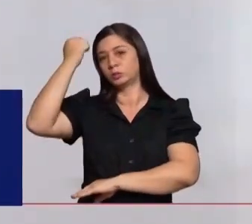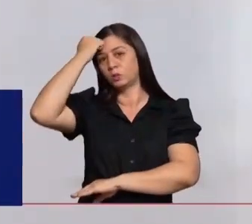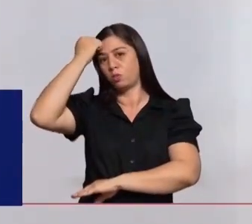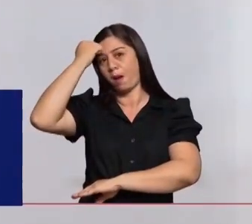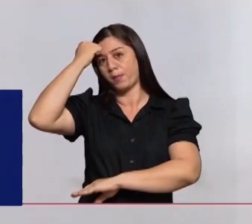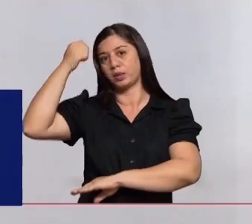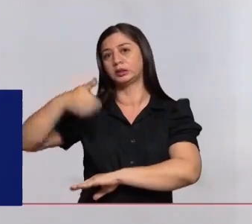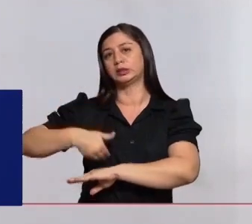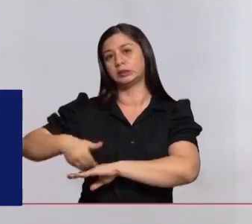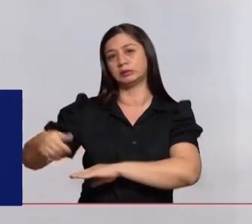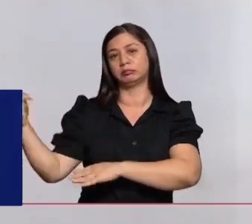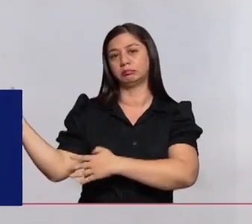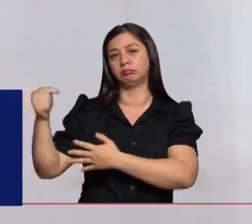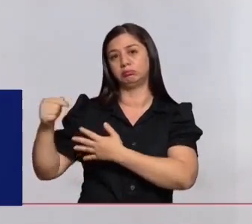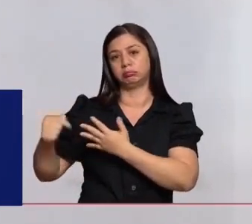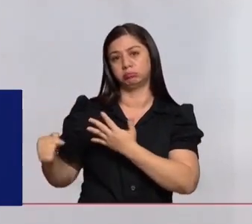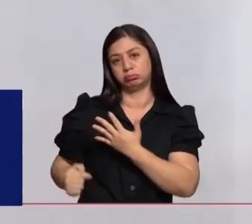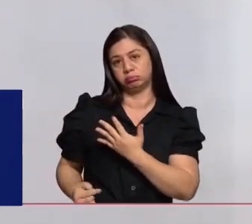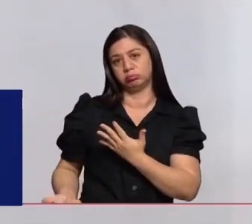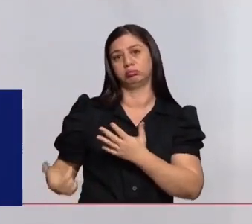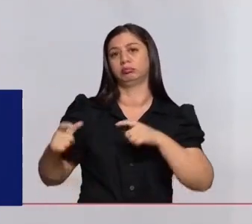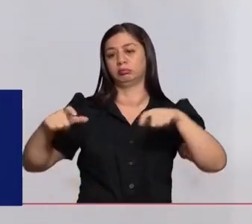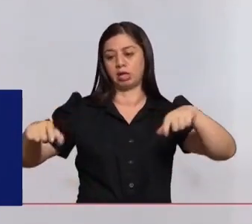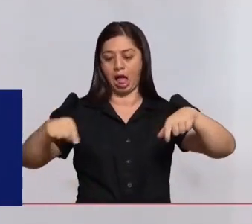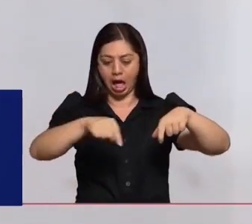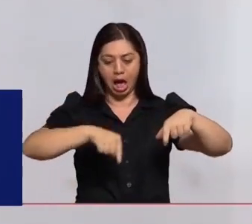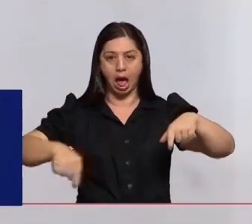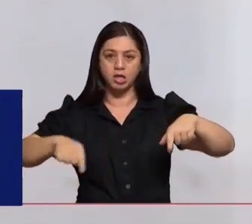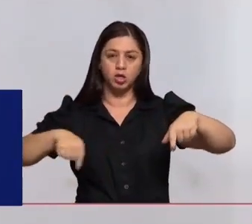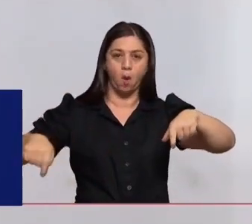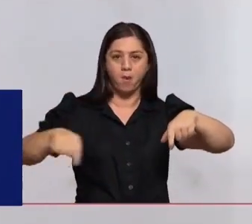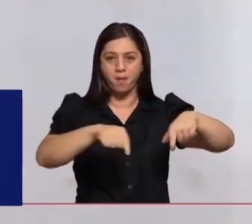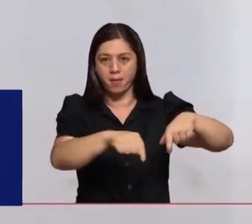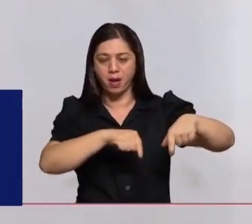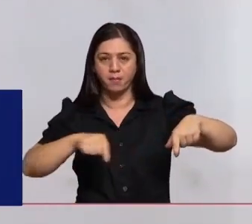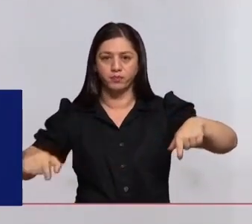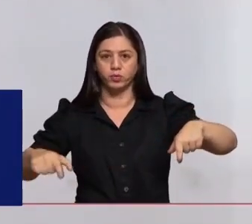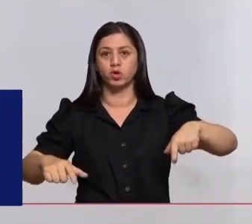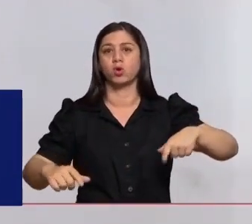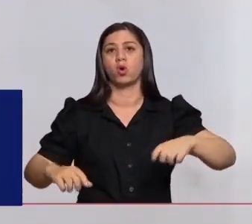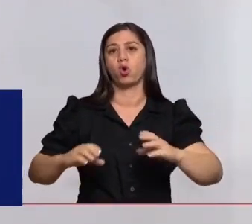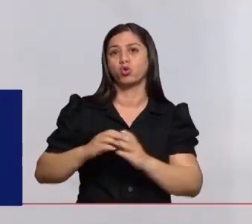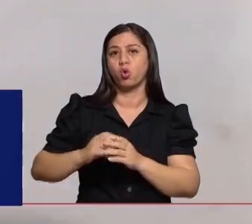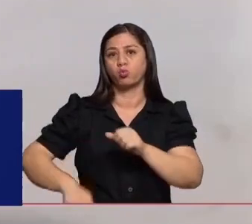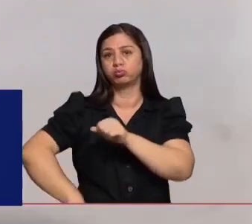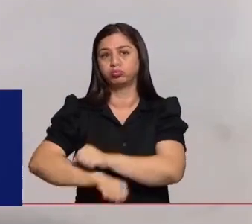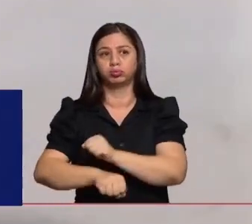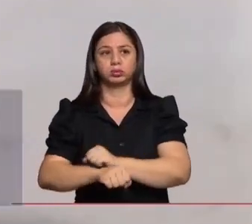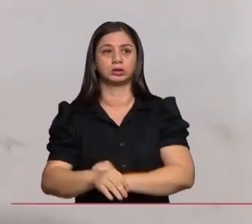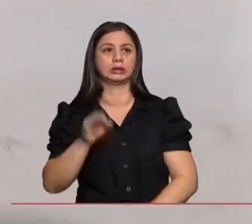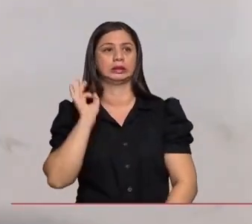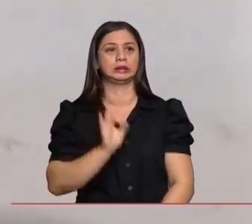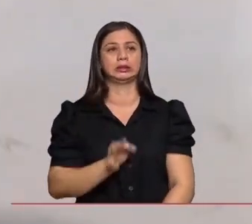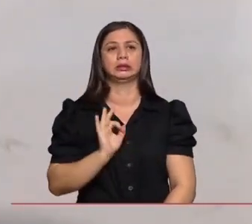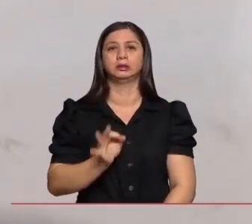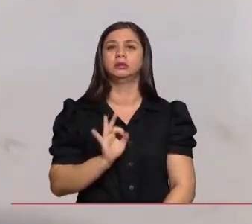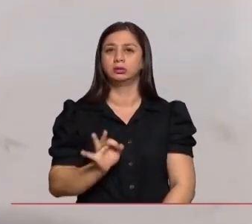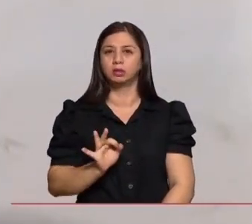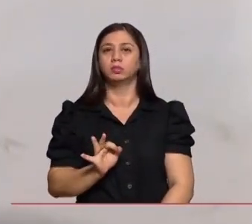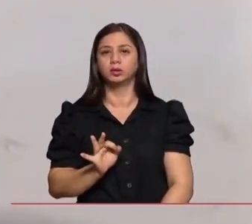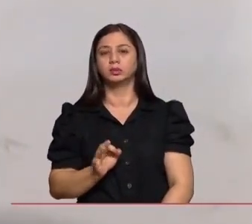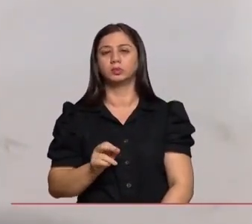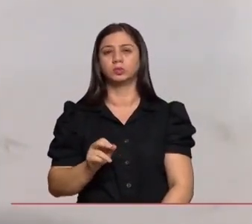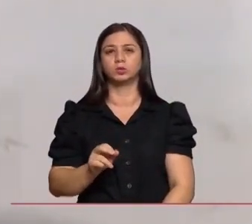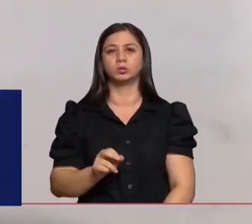ahí son varias cosas dentro de la cancha, como movilidad, poner a jugar al equipo. Siempre uno tiene